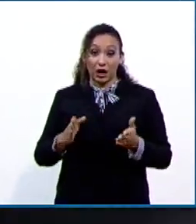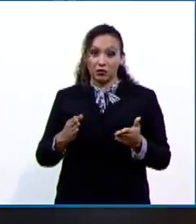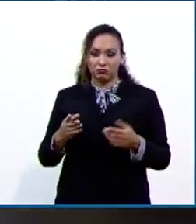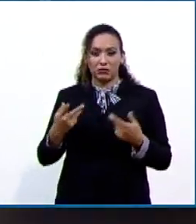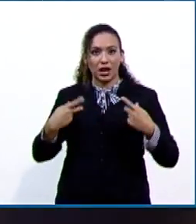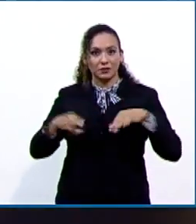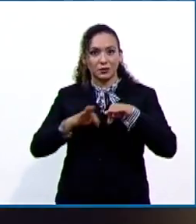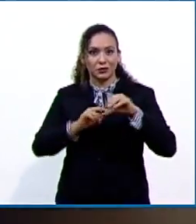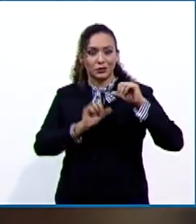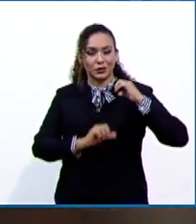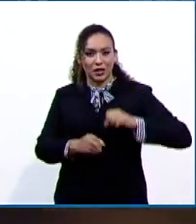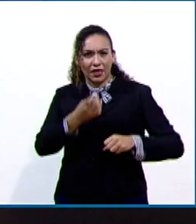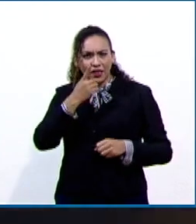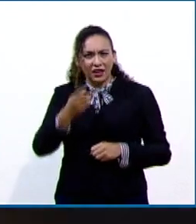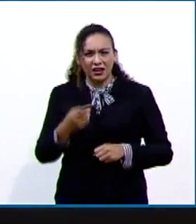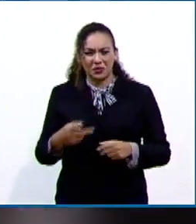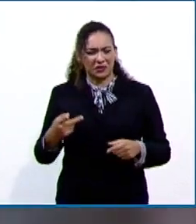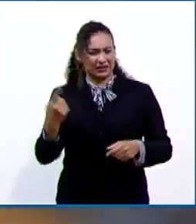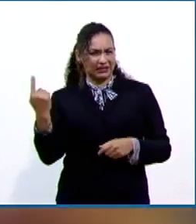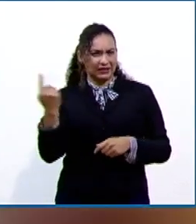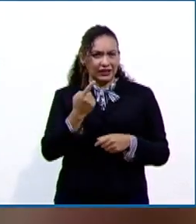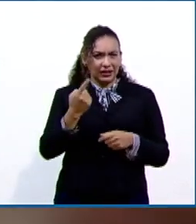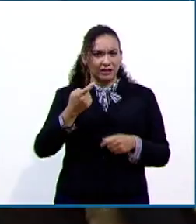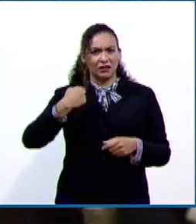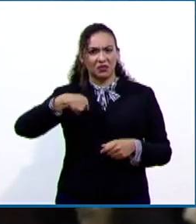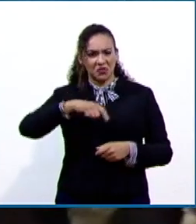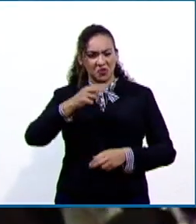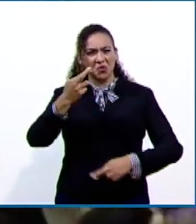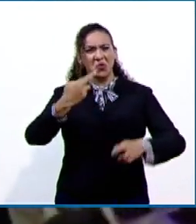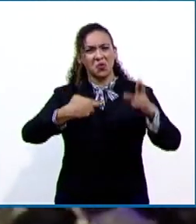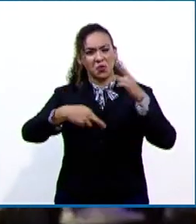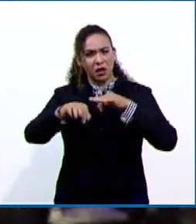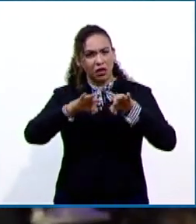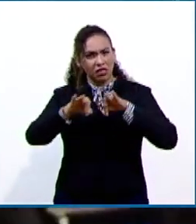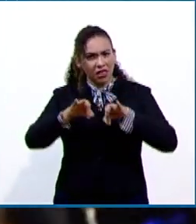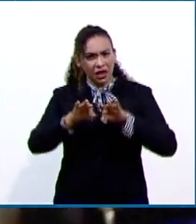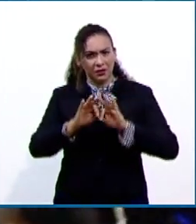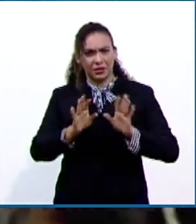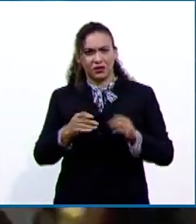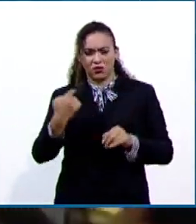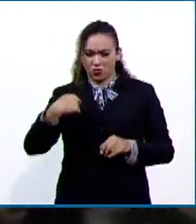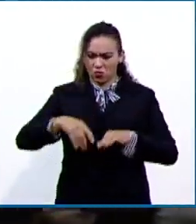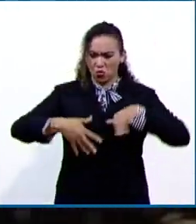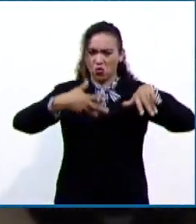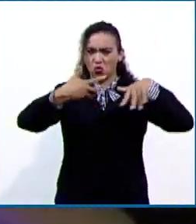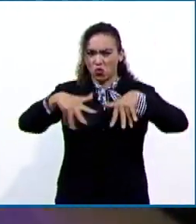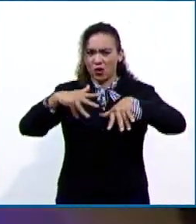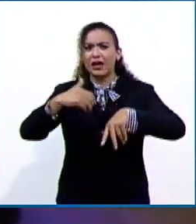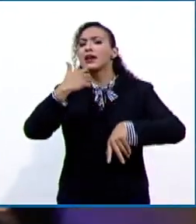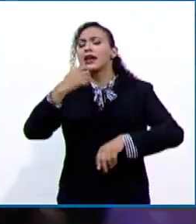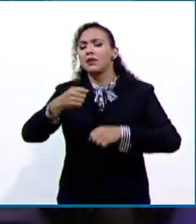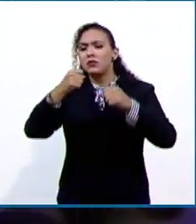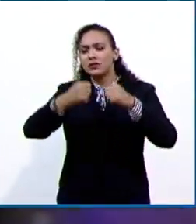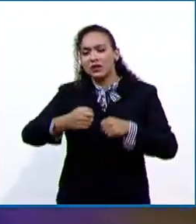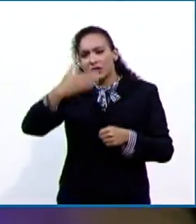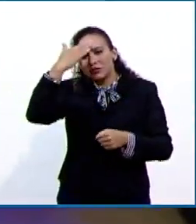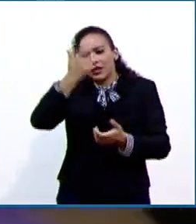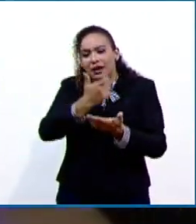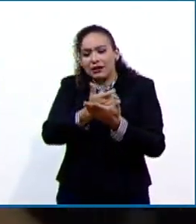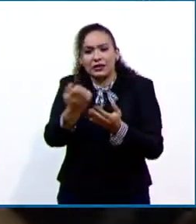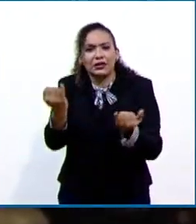manera favorable por parte de trabajadores que se manifestaban en las inmediaciones del Consejo de la Judicatura